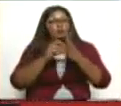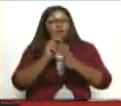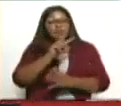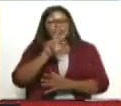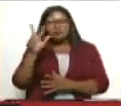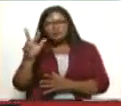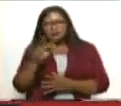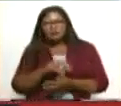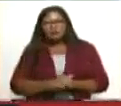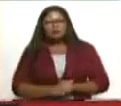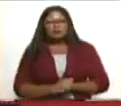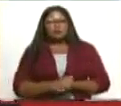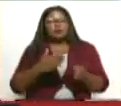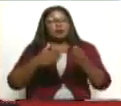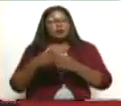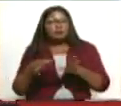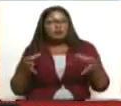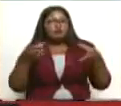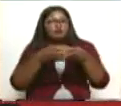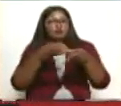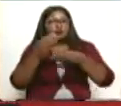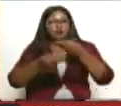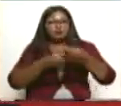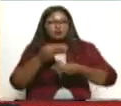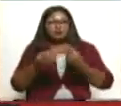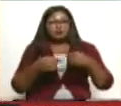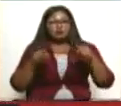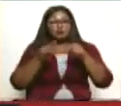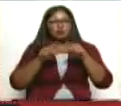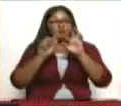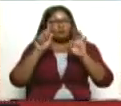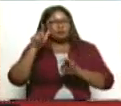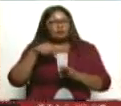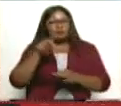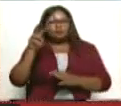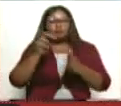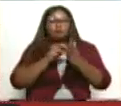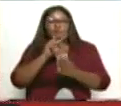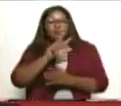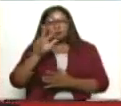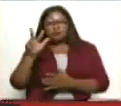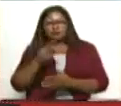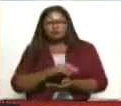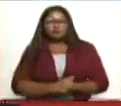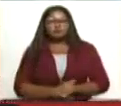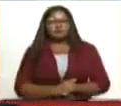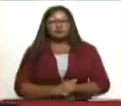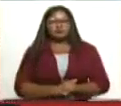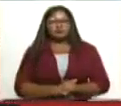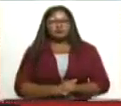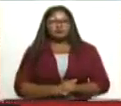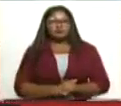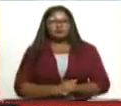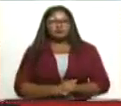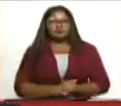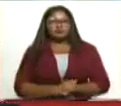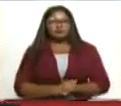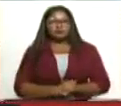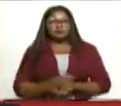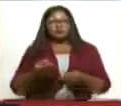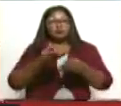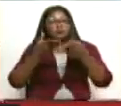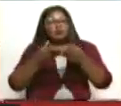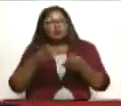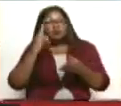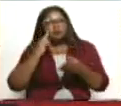la reunión extraordinaria de enero de 2023, y el gobierno bolivariano